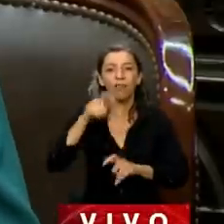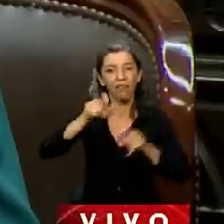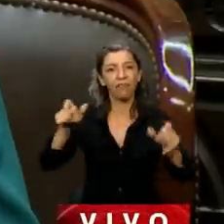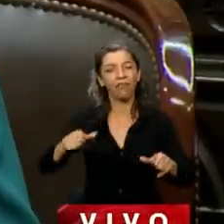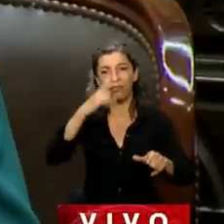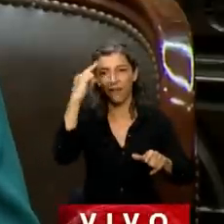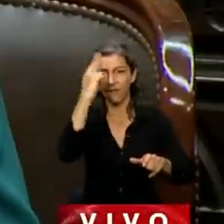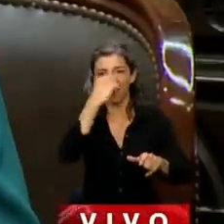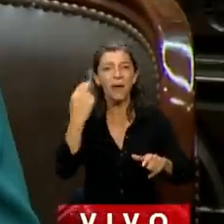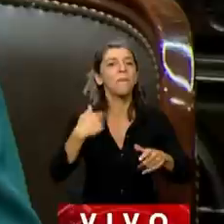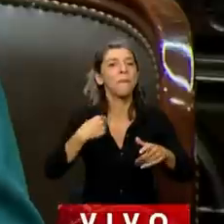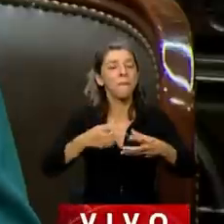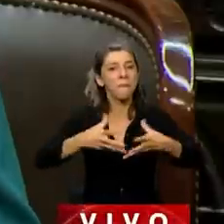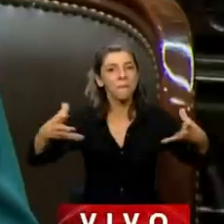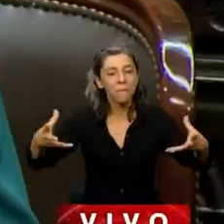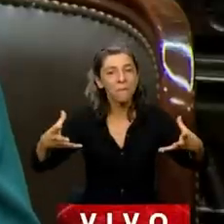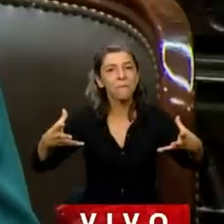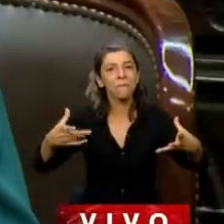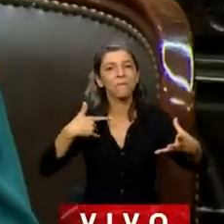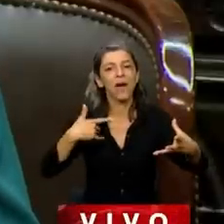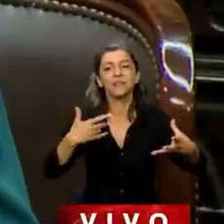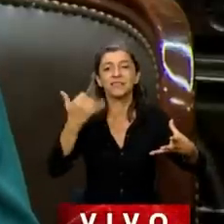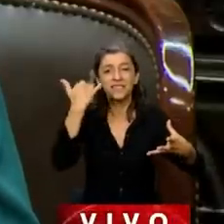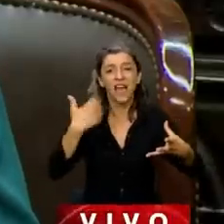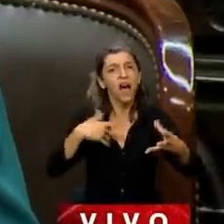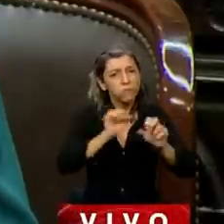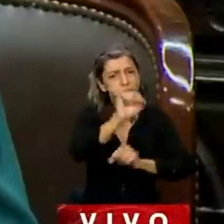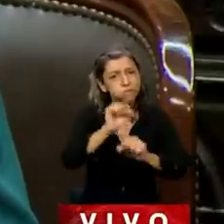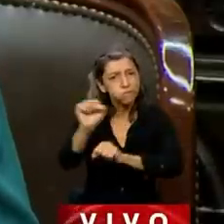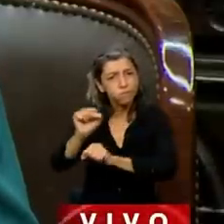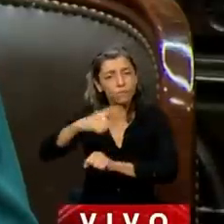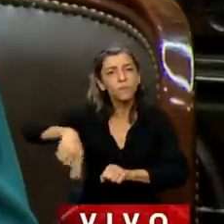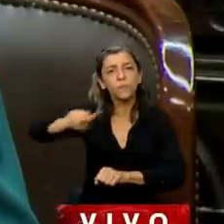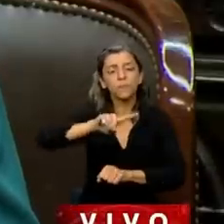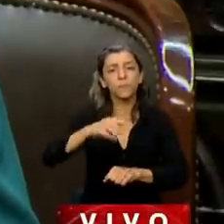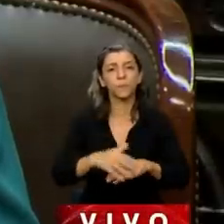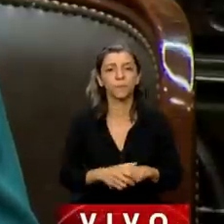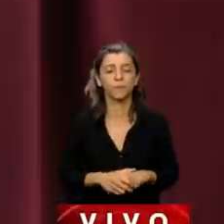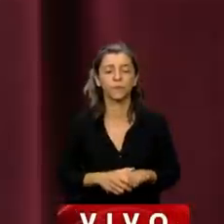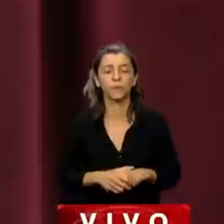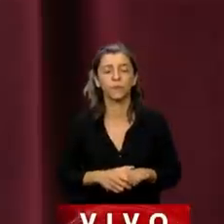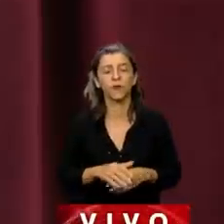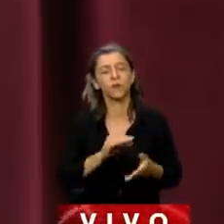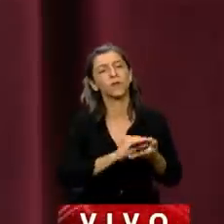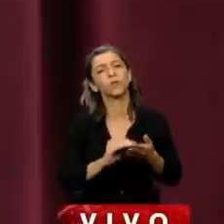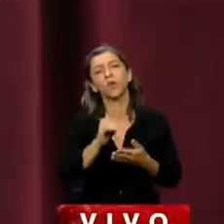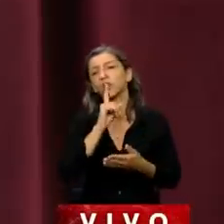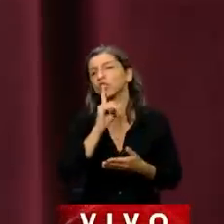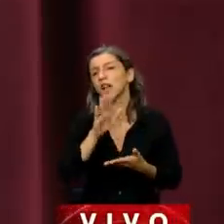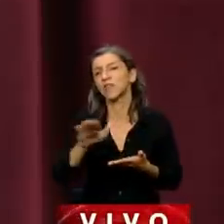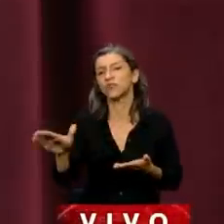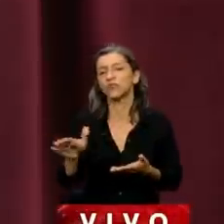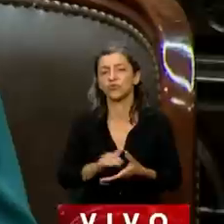crecimiento de las personas que se han recibido de enfermeras. Diputado, pido silencio otra vez. 60.000